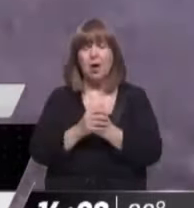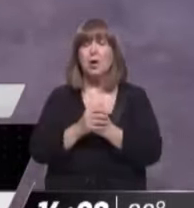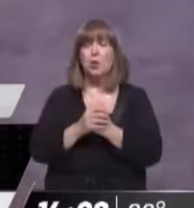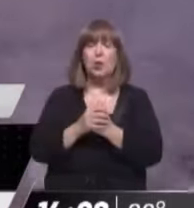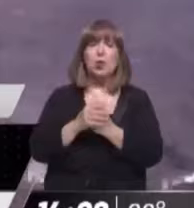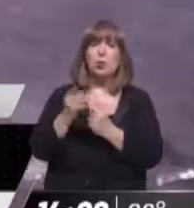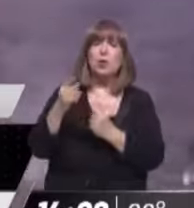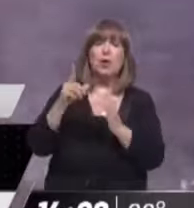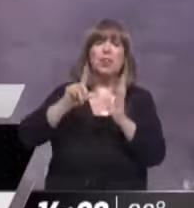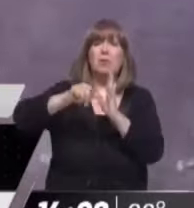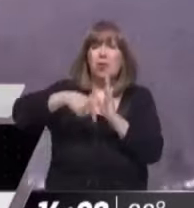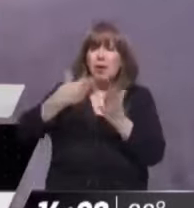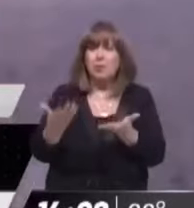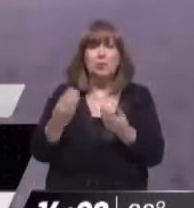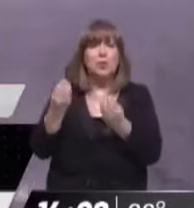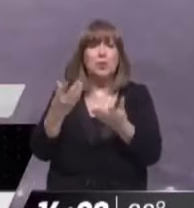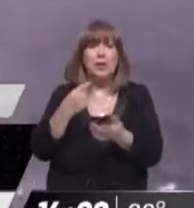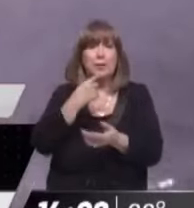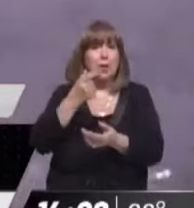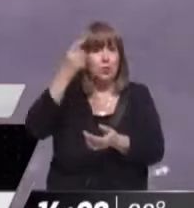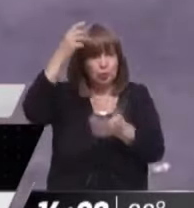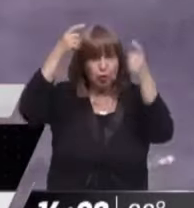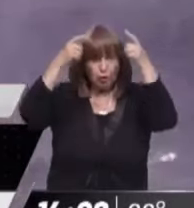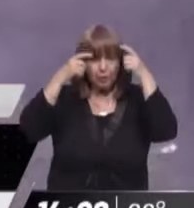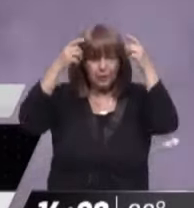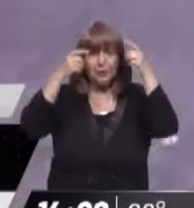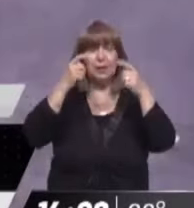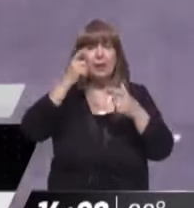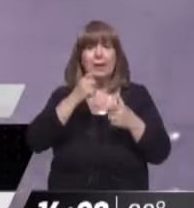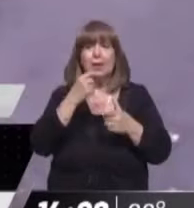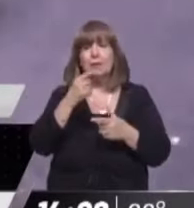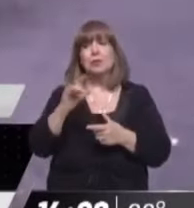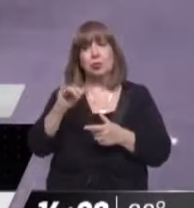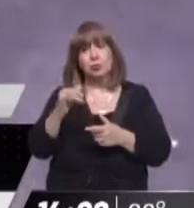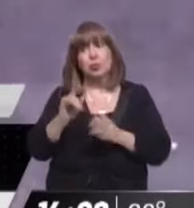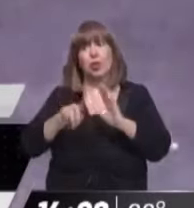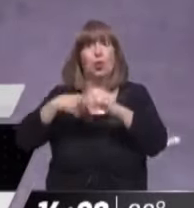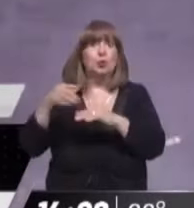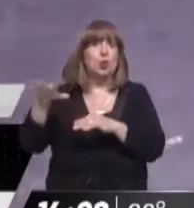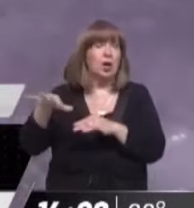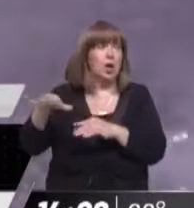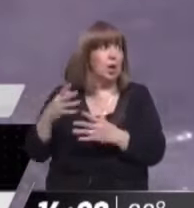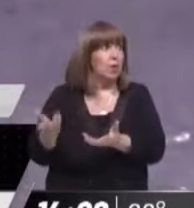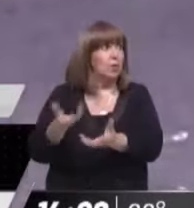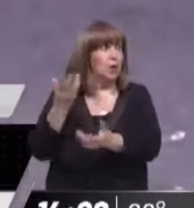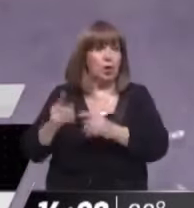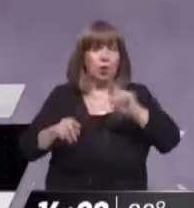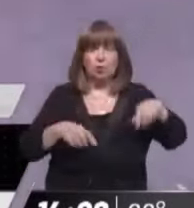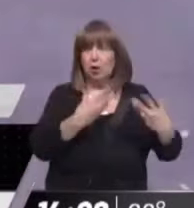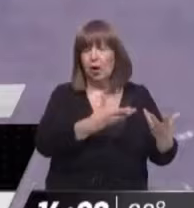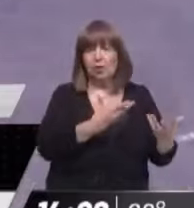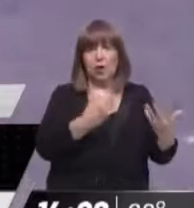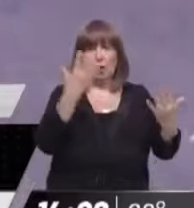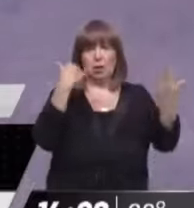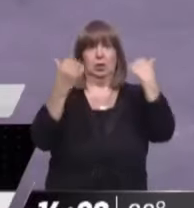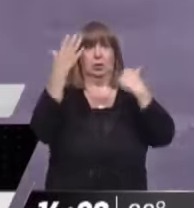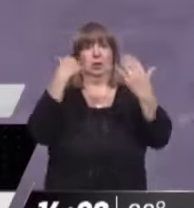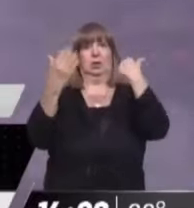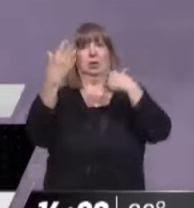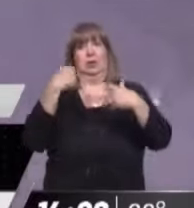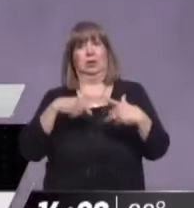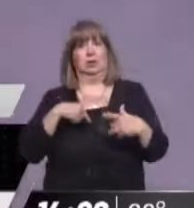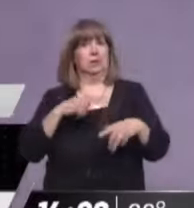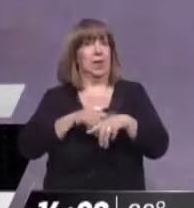otra situación porque esperamos unos 20, 30 minutos. Sí, no. Imagínate, estamos con sonda, tenemos